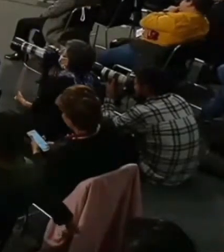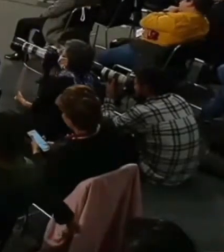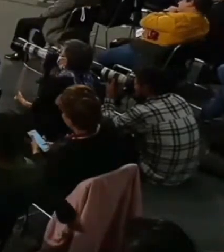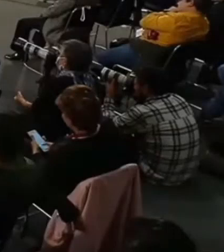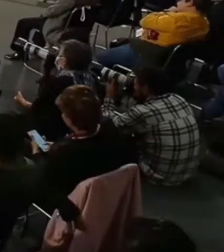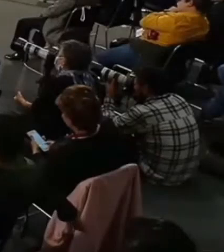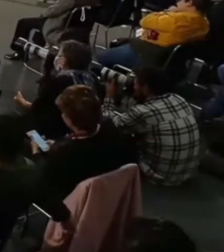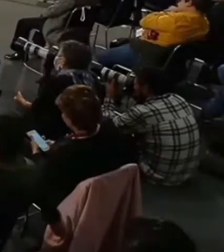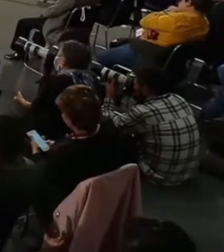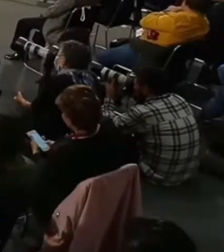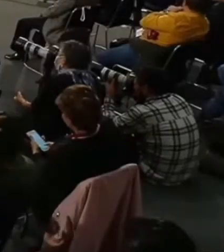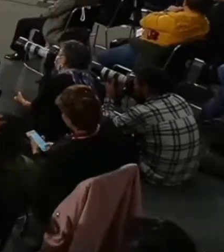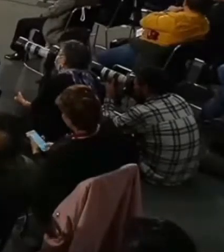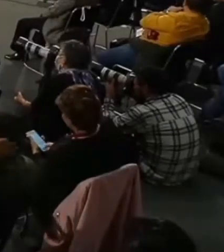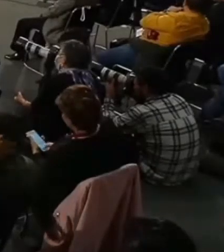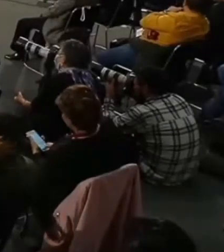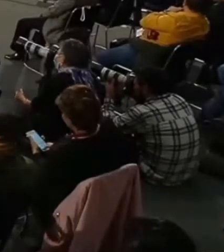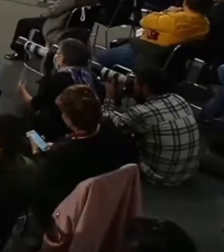1,716,000, sí.